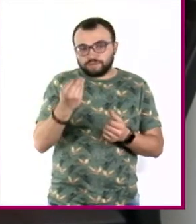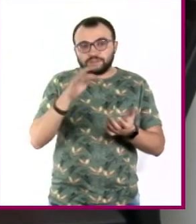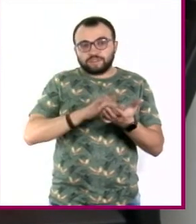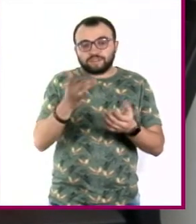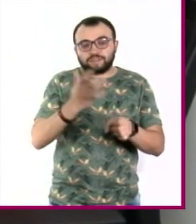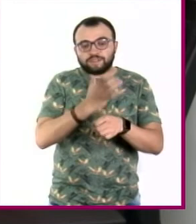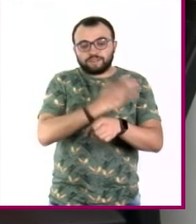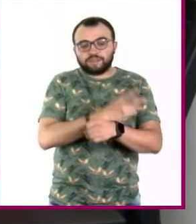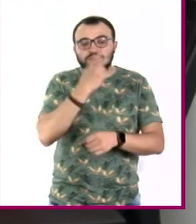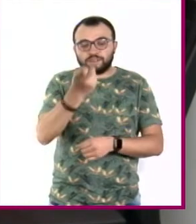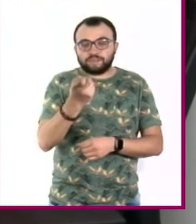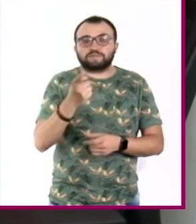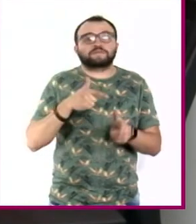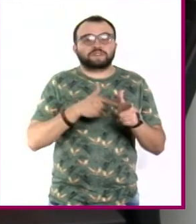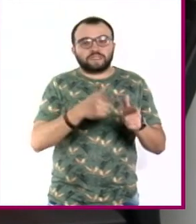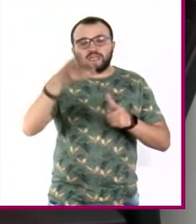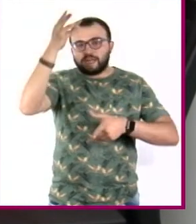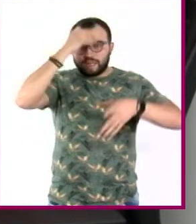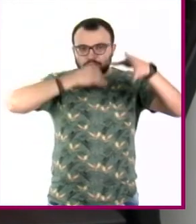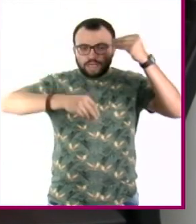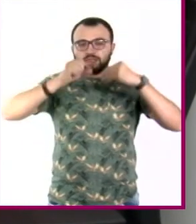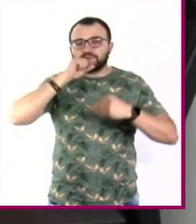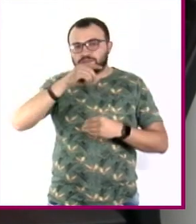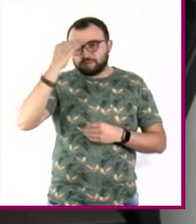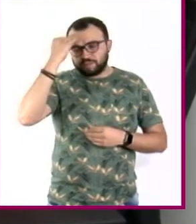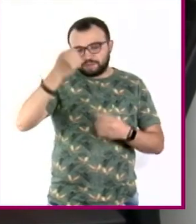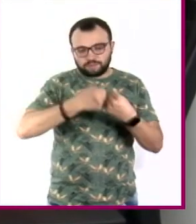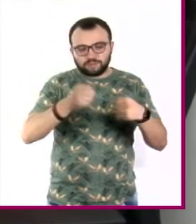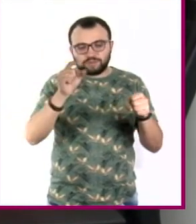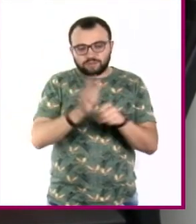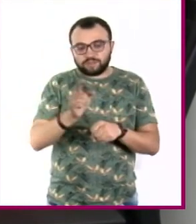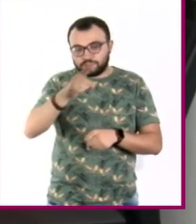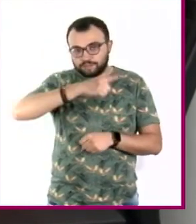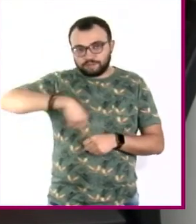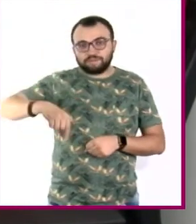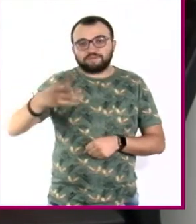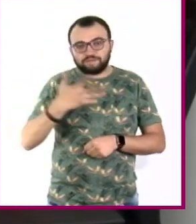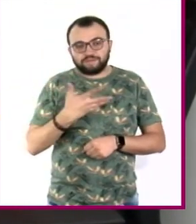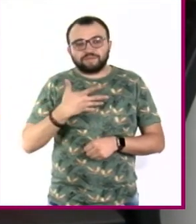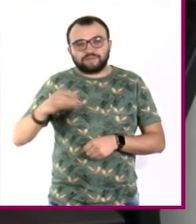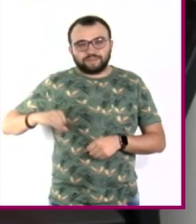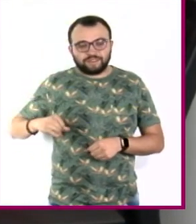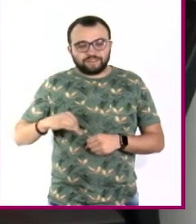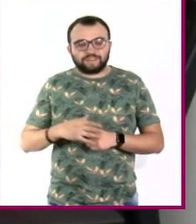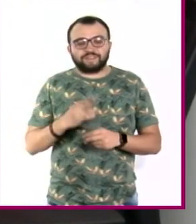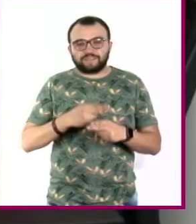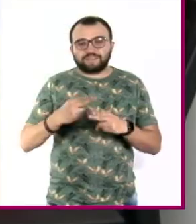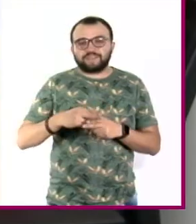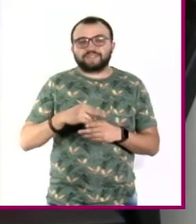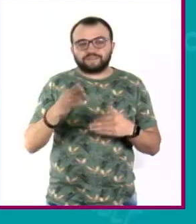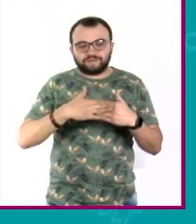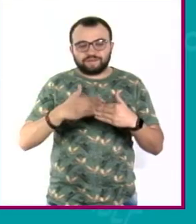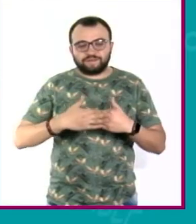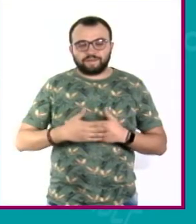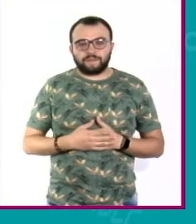recorrido. Sigamos aprendiendo en nuestro tiempo social, donde la sociedad tiene sentido. ¡Hasta la próxima!